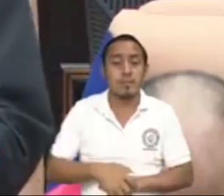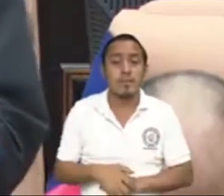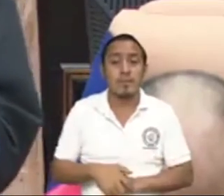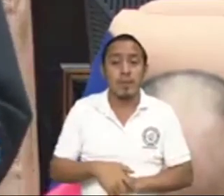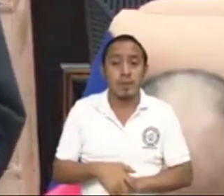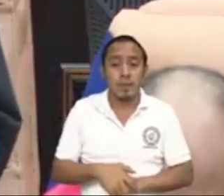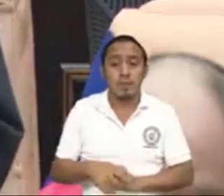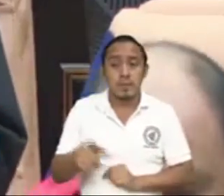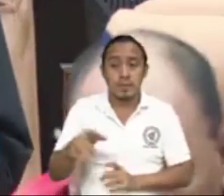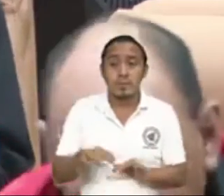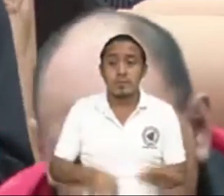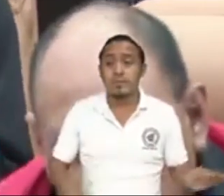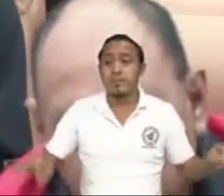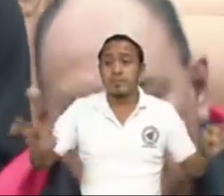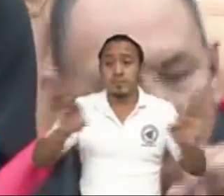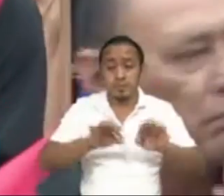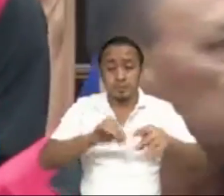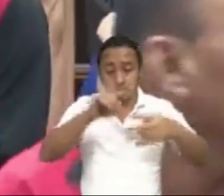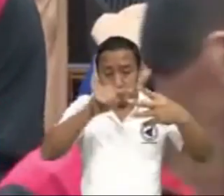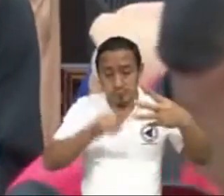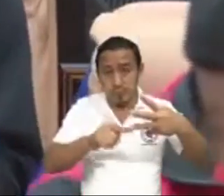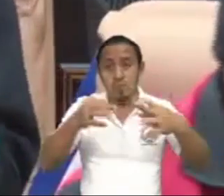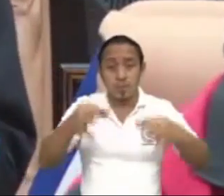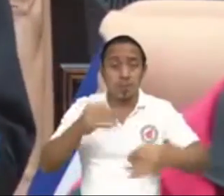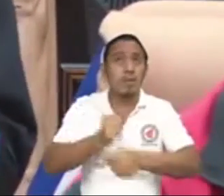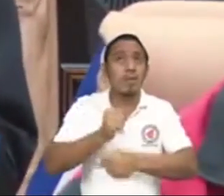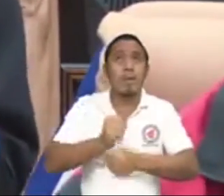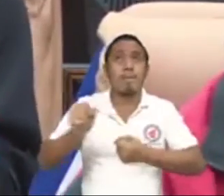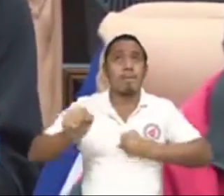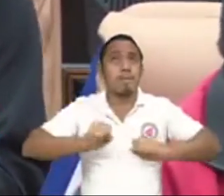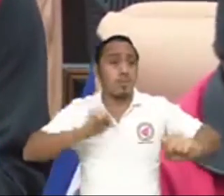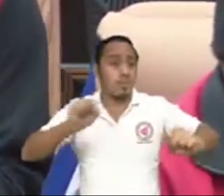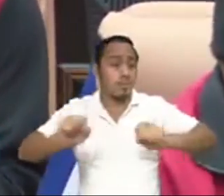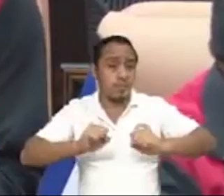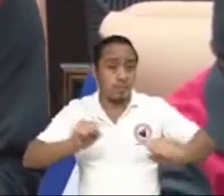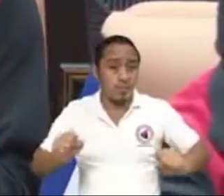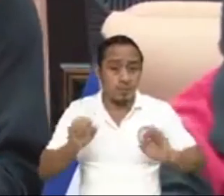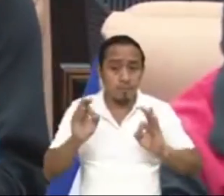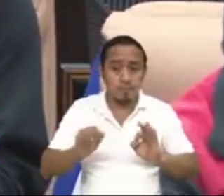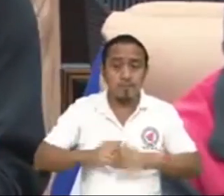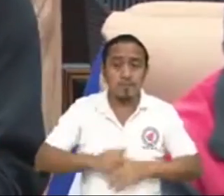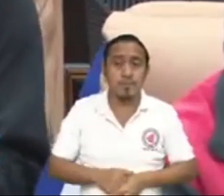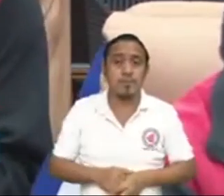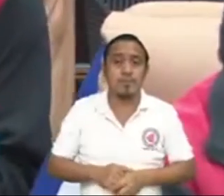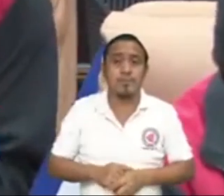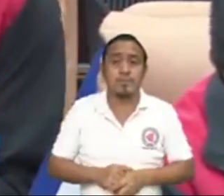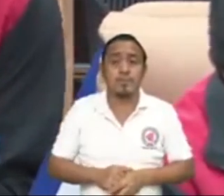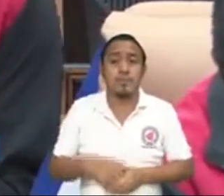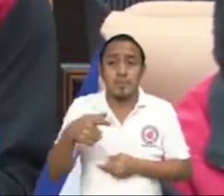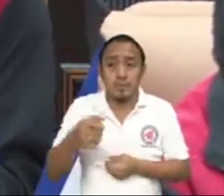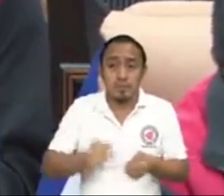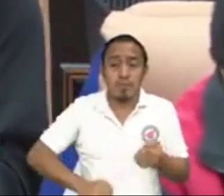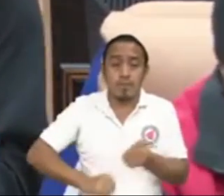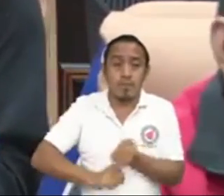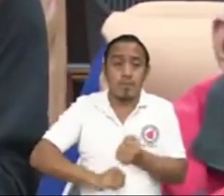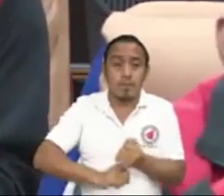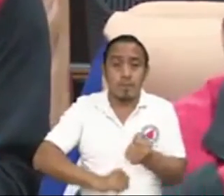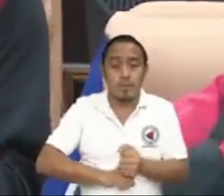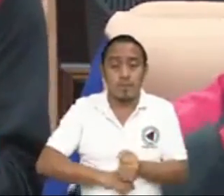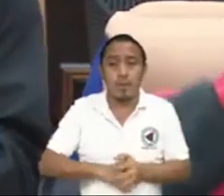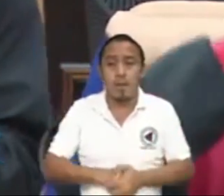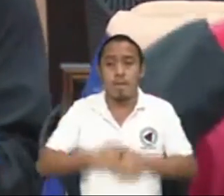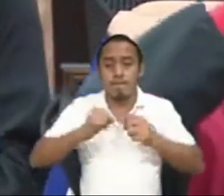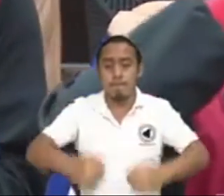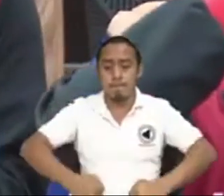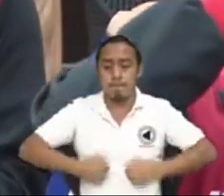serán un valioso activo humano que van a aportar y